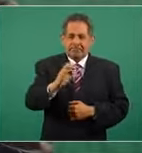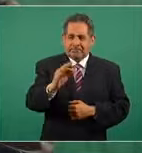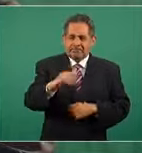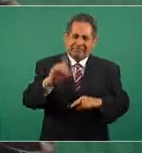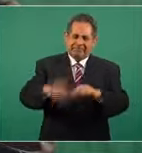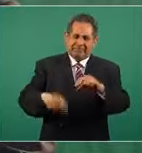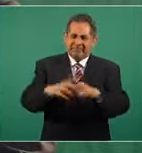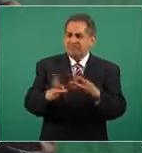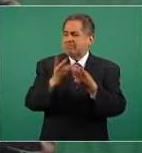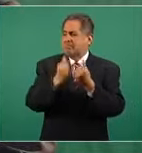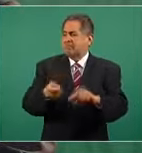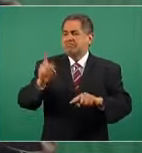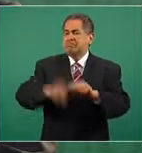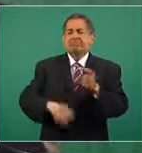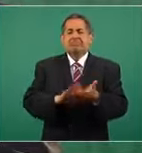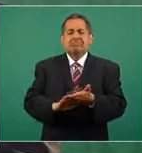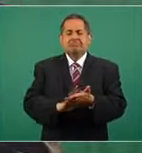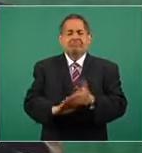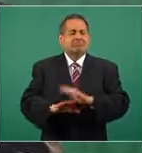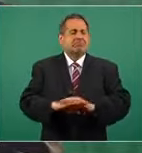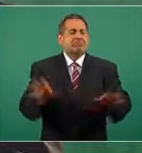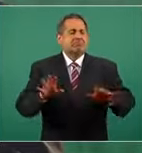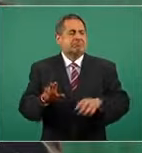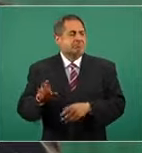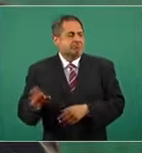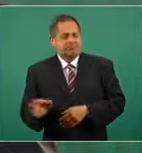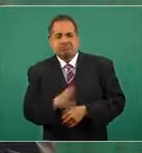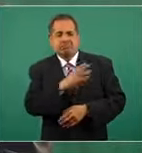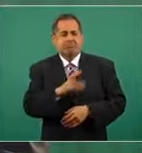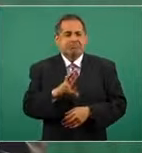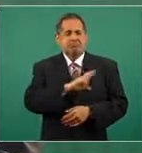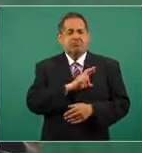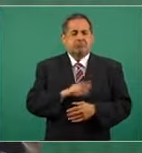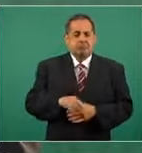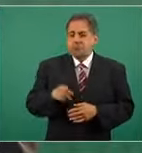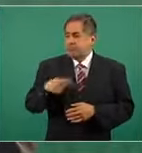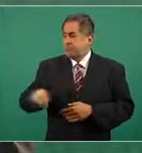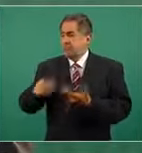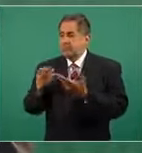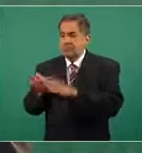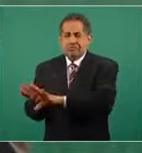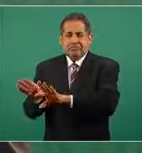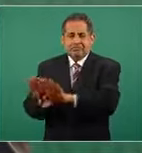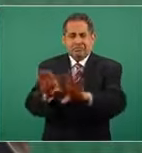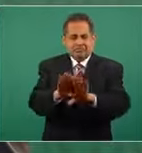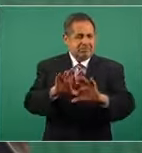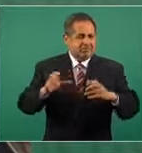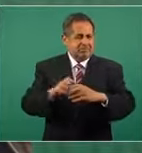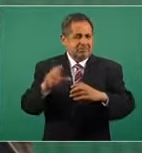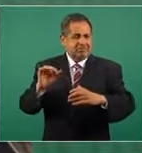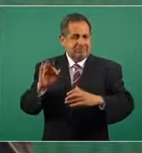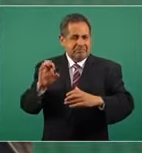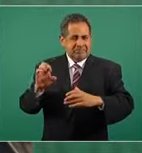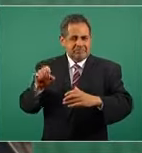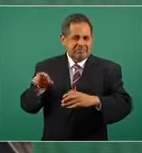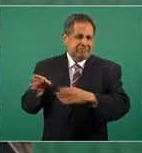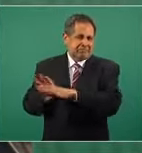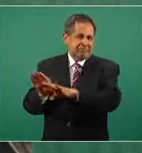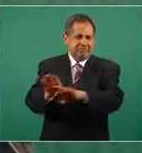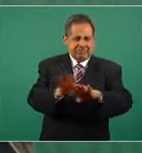de Electricidad, que se cerraran todas las plantas de la Comisión Federal de Electricidad.